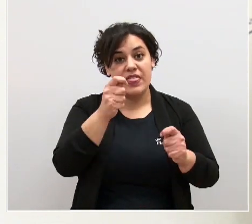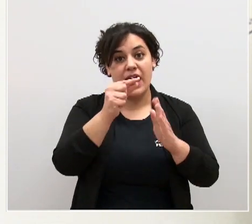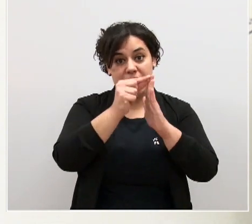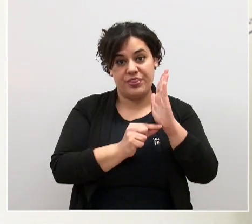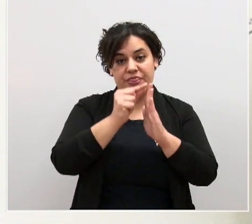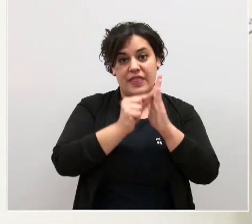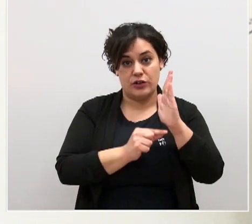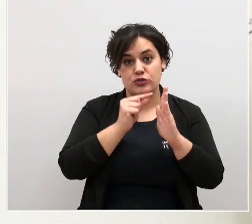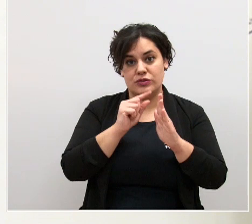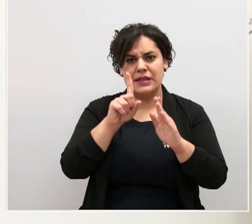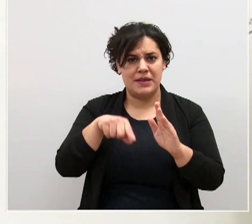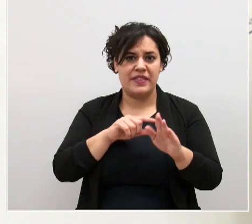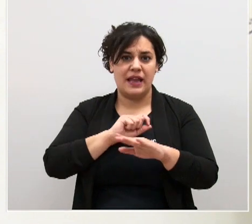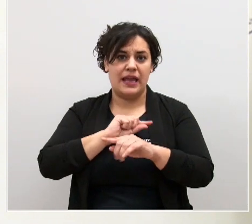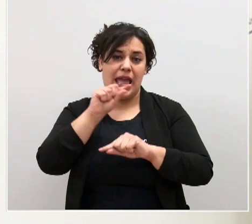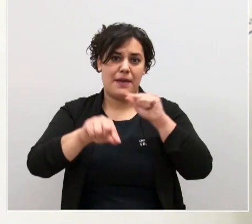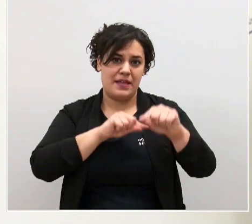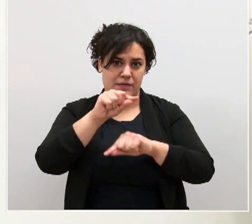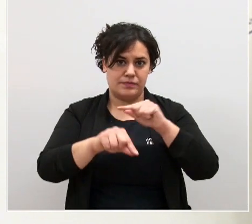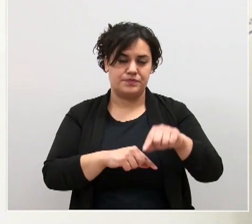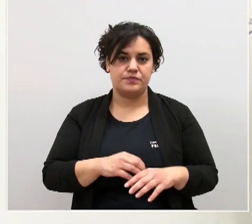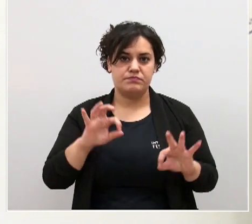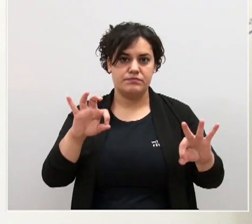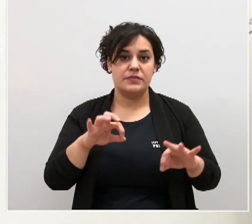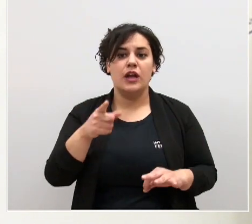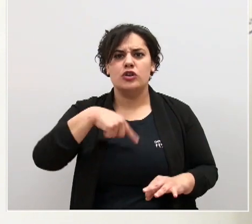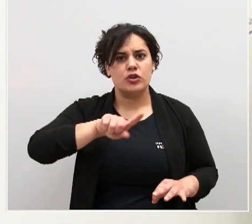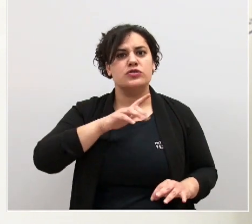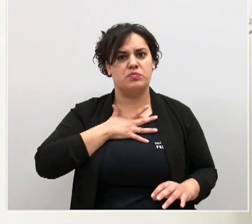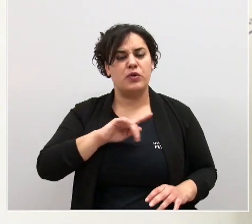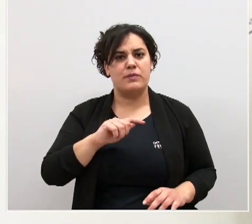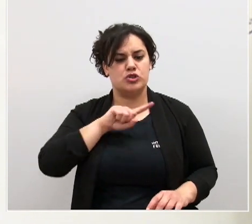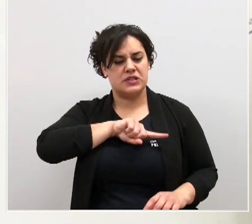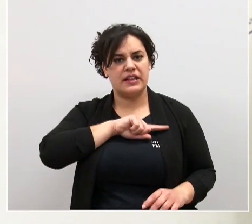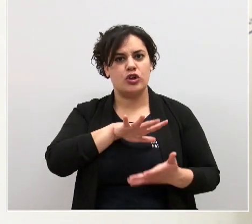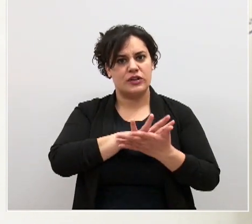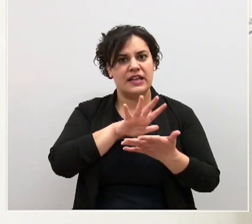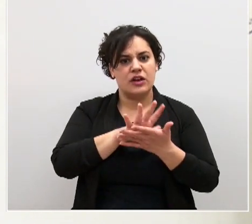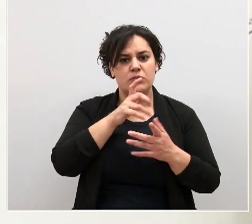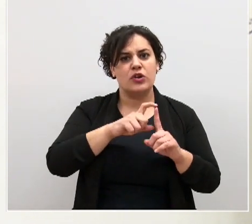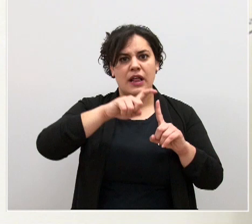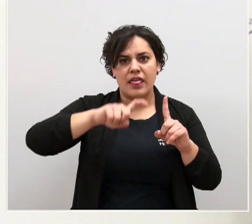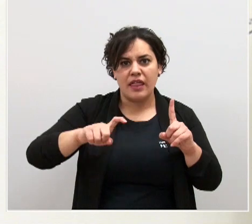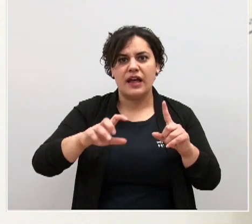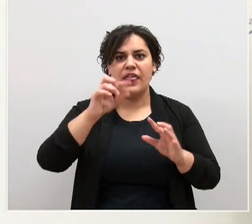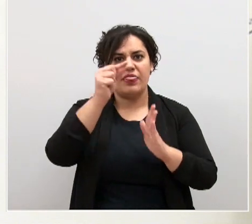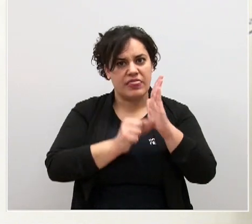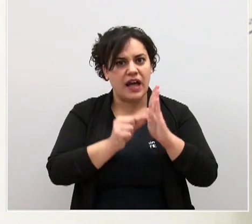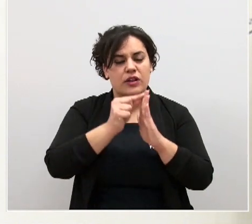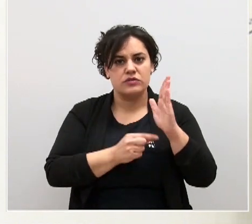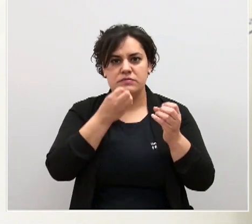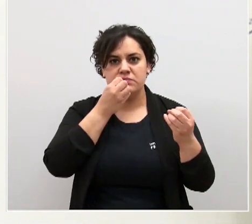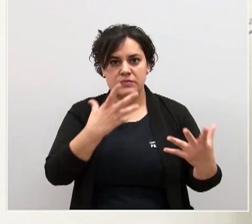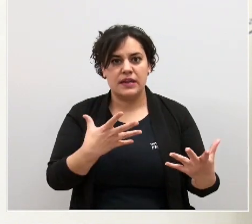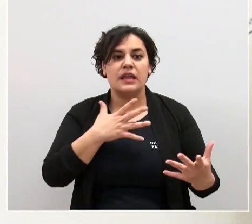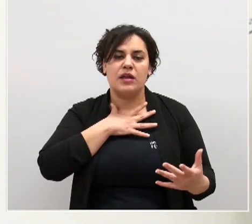epidemiología. Eso es así. O sea, me refiero a que podemos estar tranquilos en cómo estamos dando los datos y que las disparidades que hay ahora mismo a nivel nacional quizás